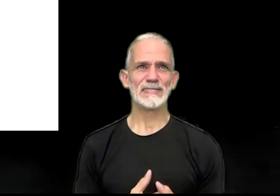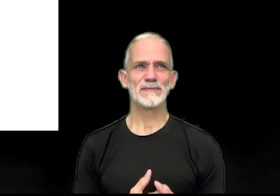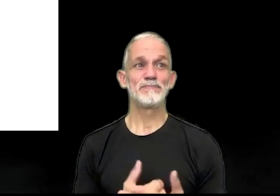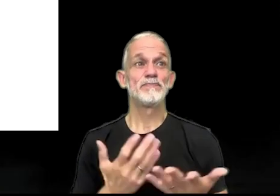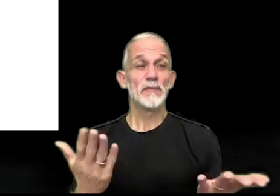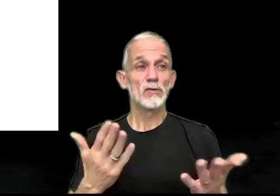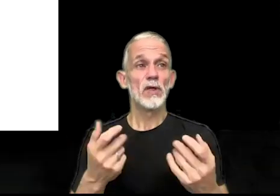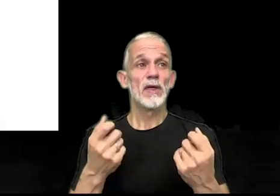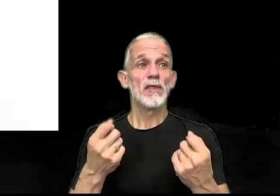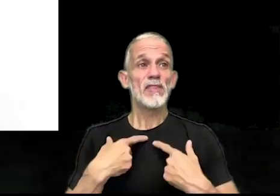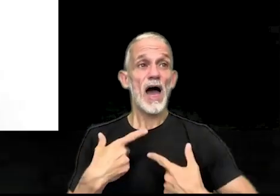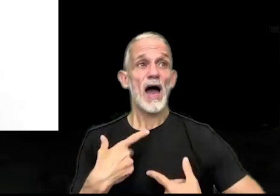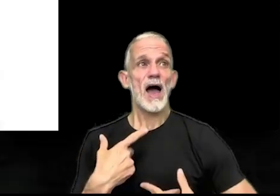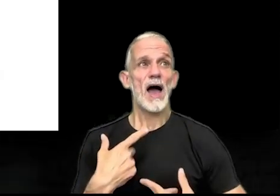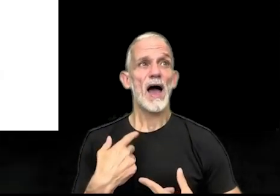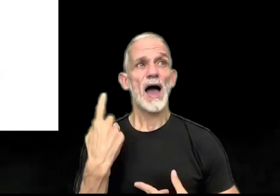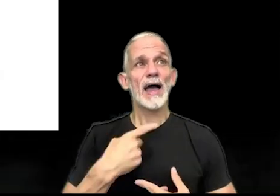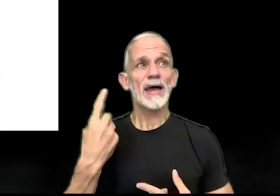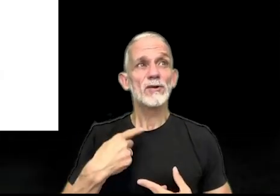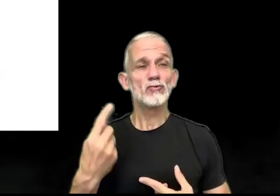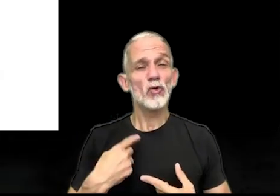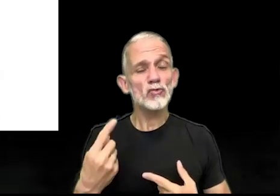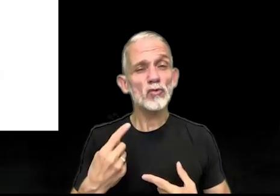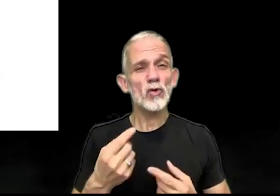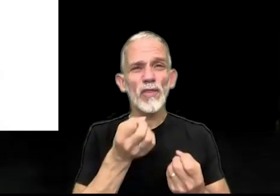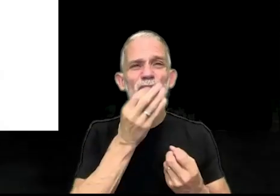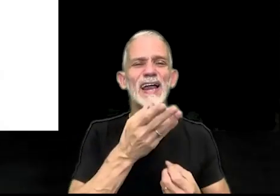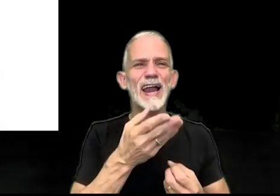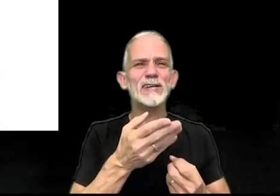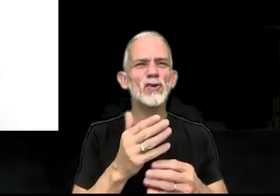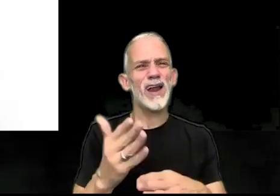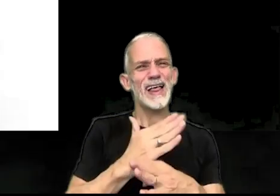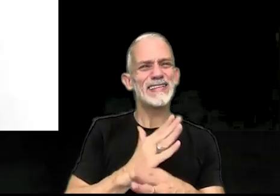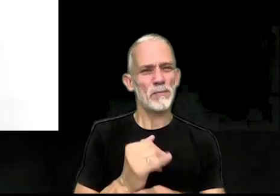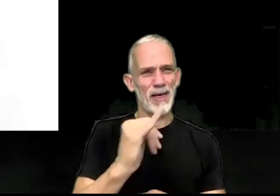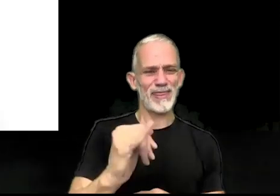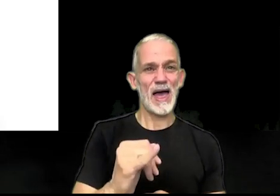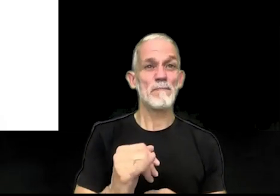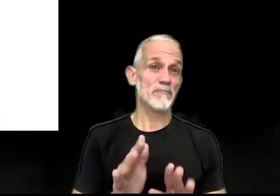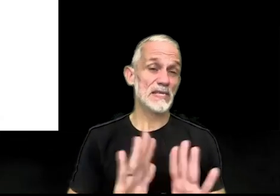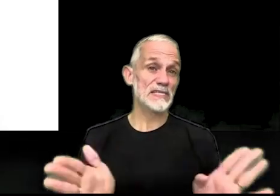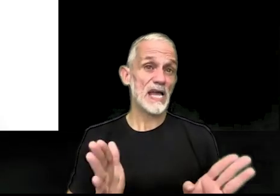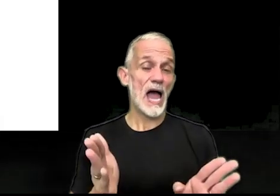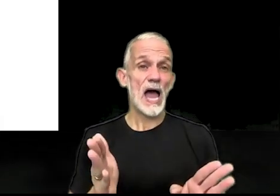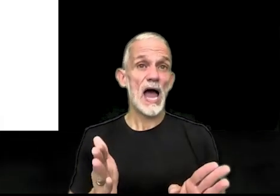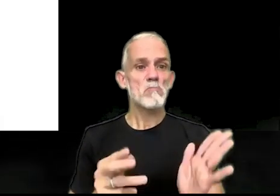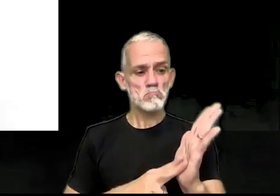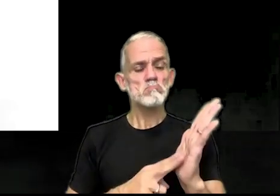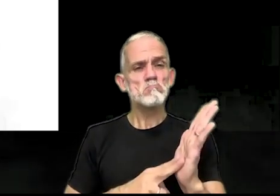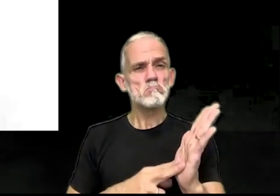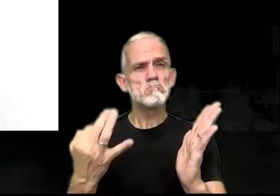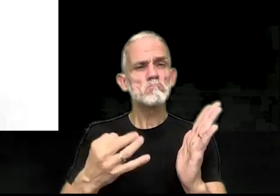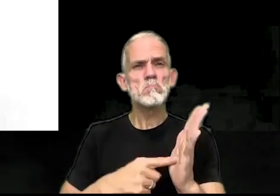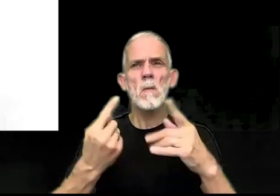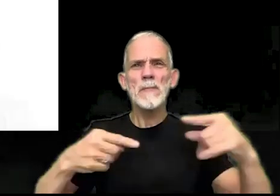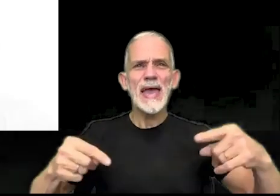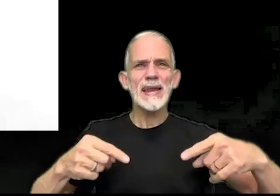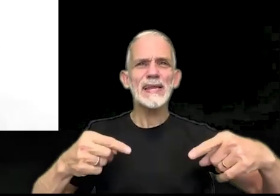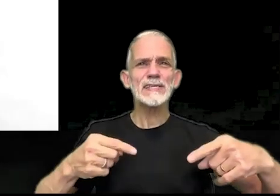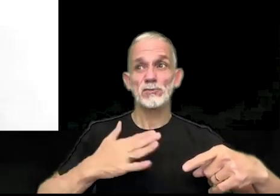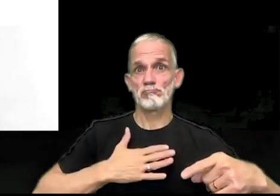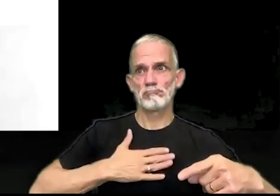cual habilita que en esta declaración anticipada ya estarían reconociendo bienes